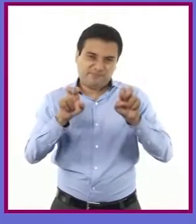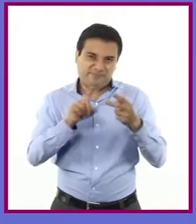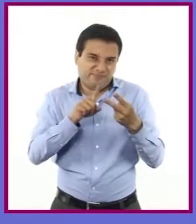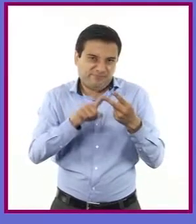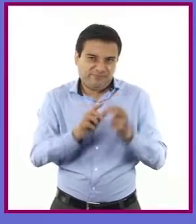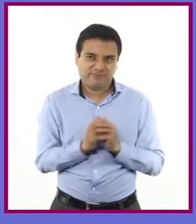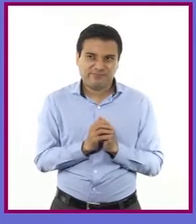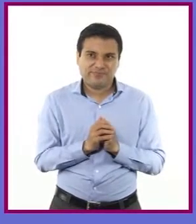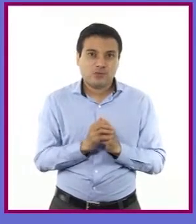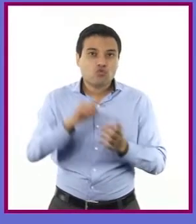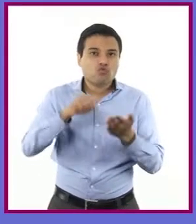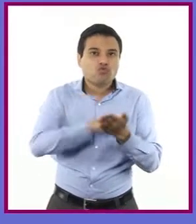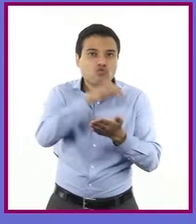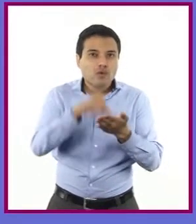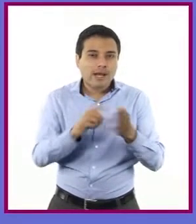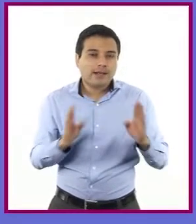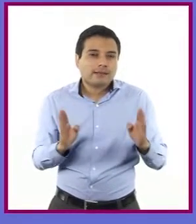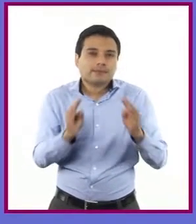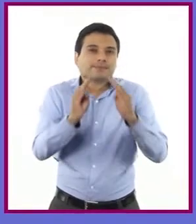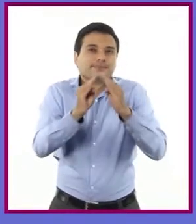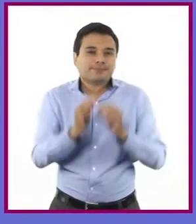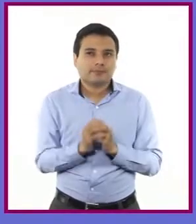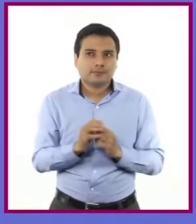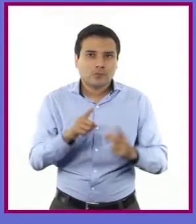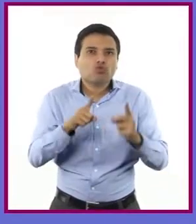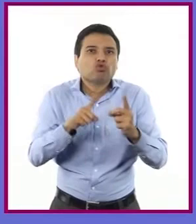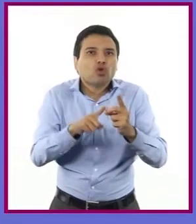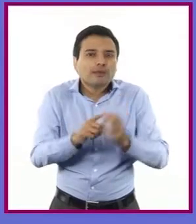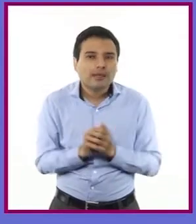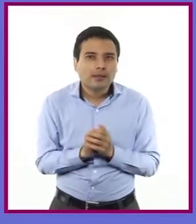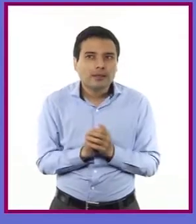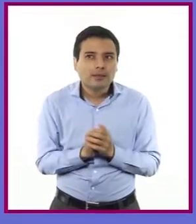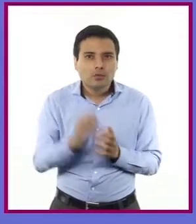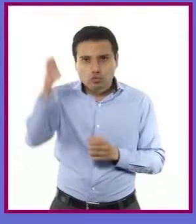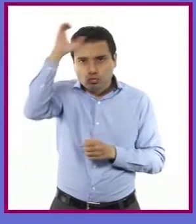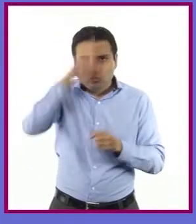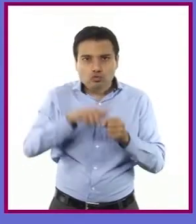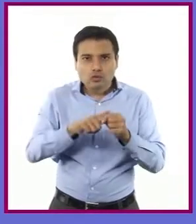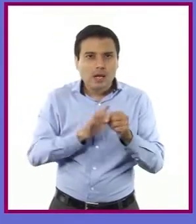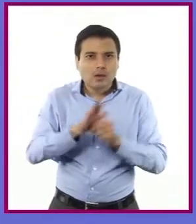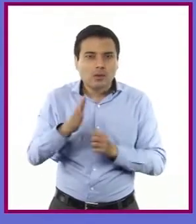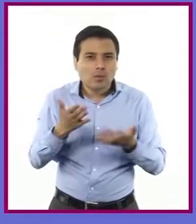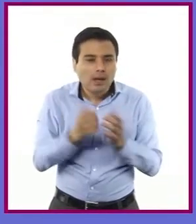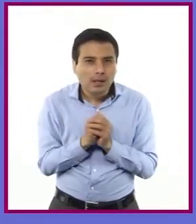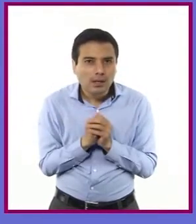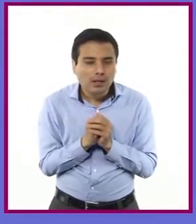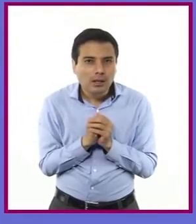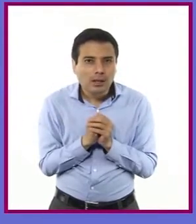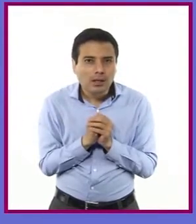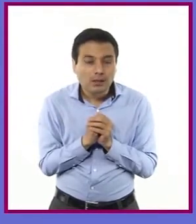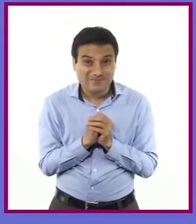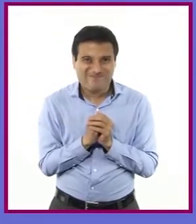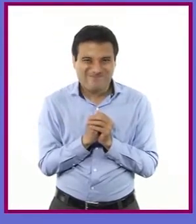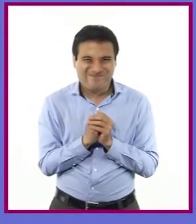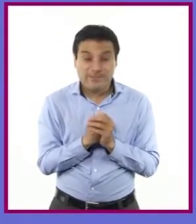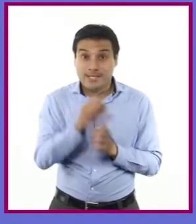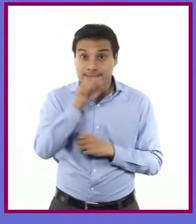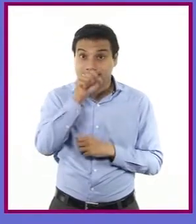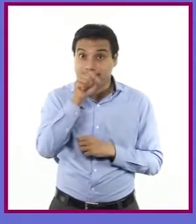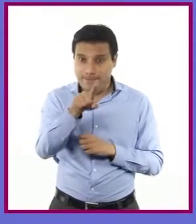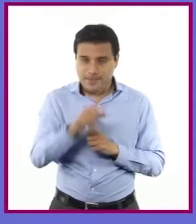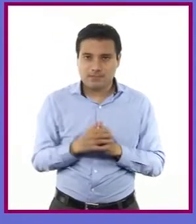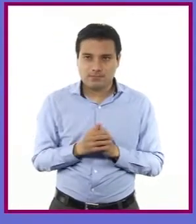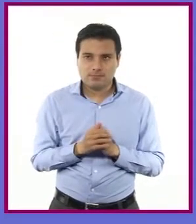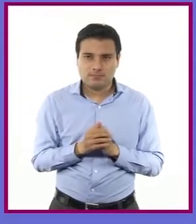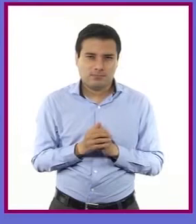ser zonas arqueológicas. ¿Dónde se encuentran? ¿A qué cultura pertenecen? Y puedes incluir